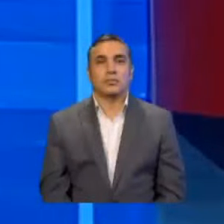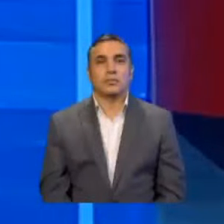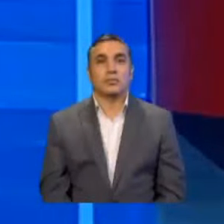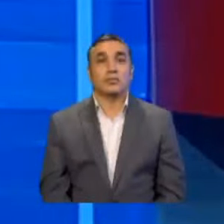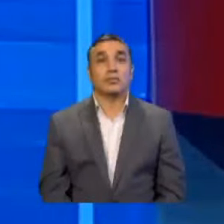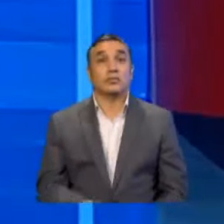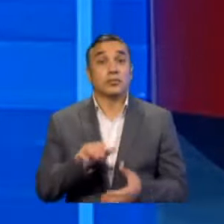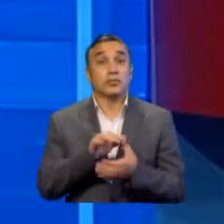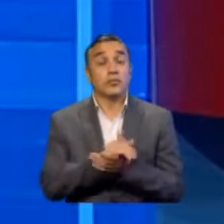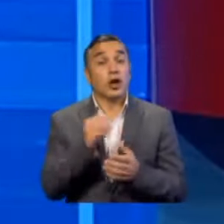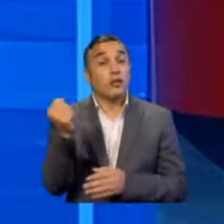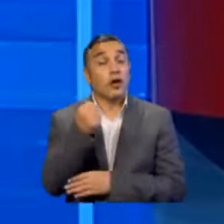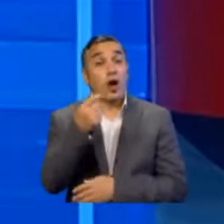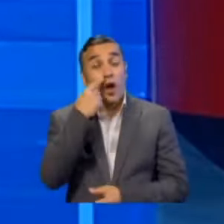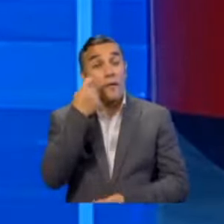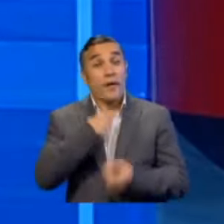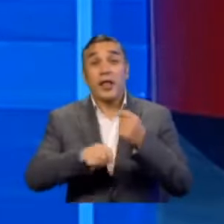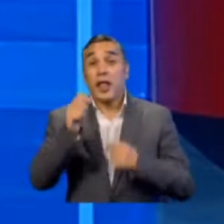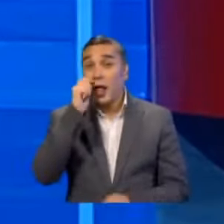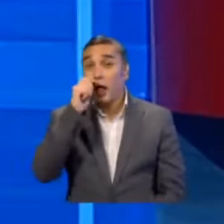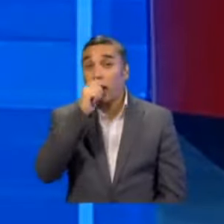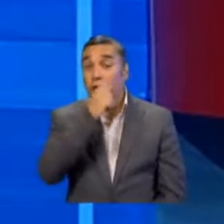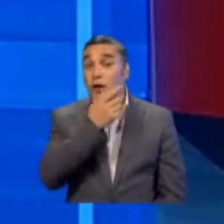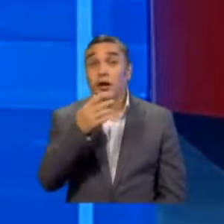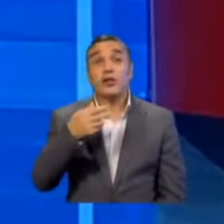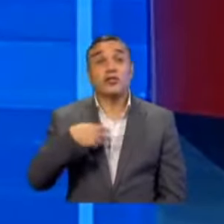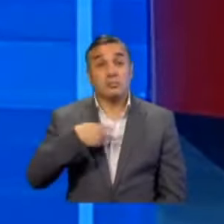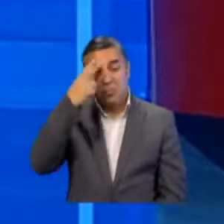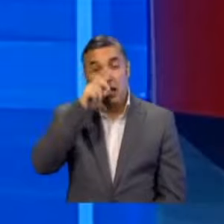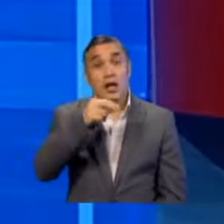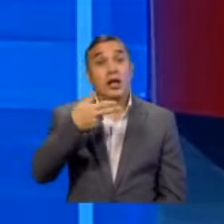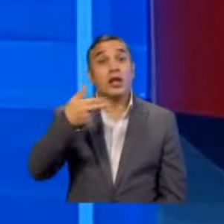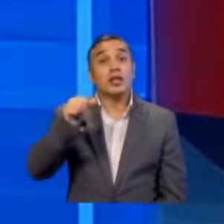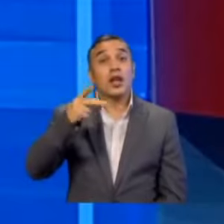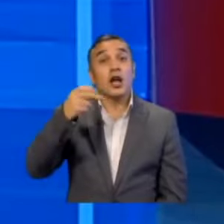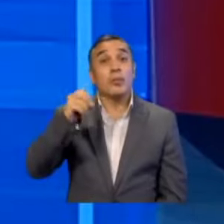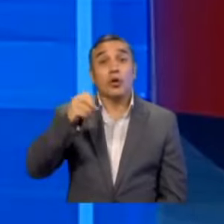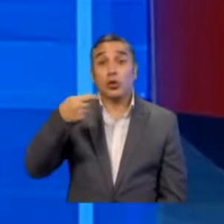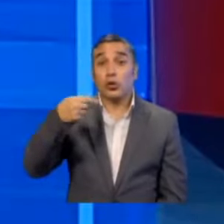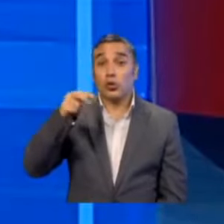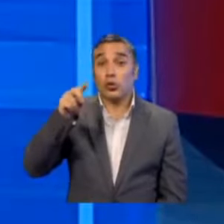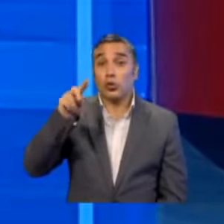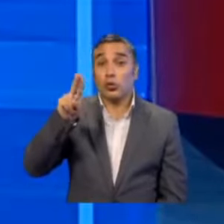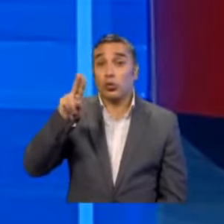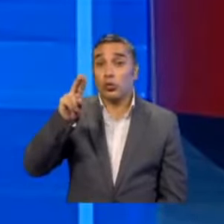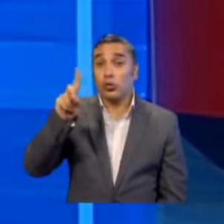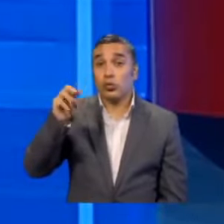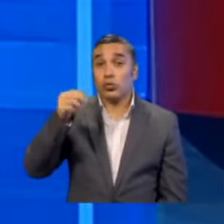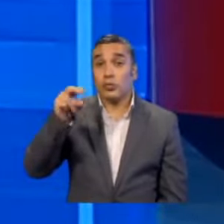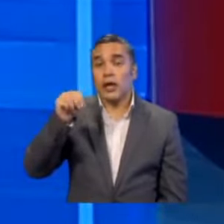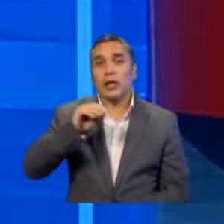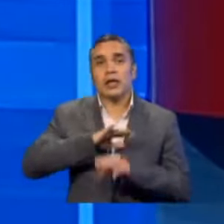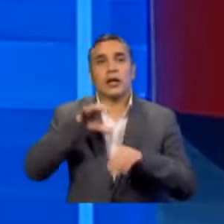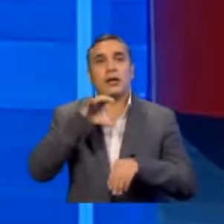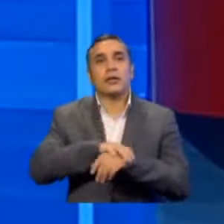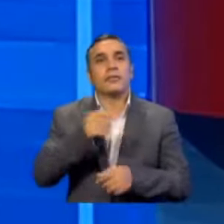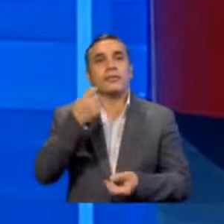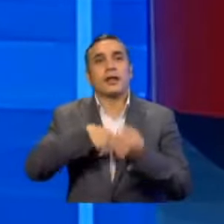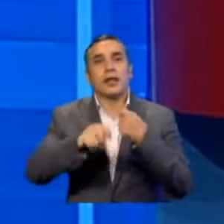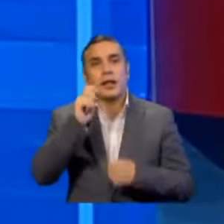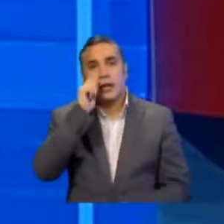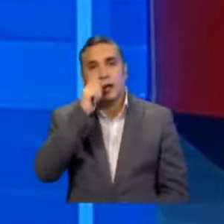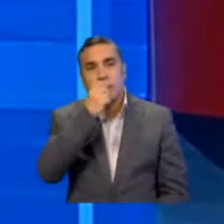La esposa del famoso narcotraficante mexicano Joaquín El Chapo Guzmán fue detenida por